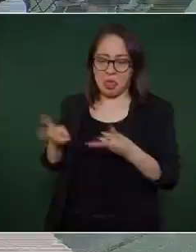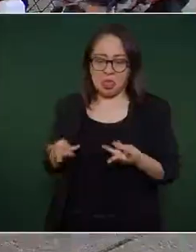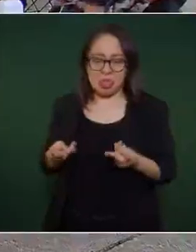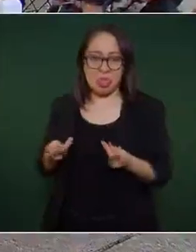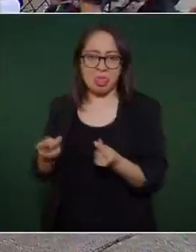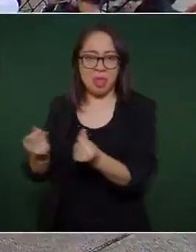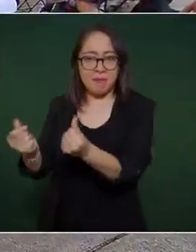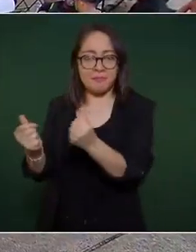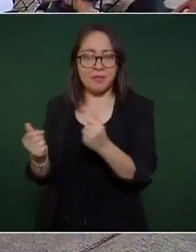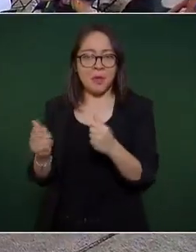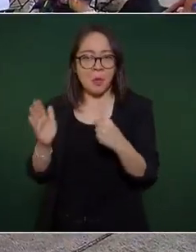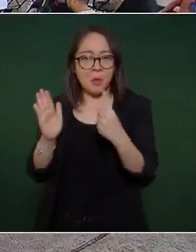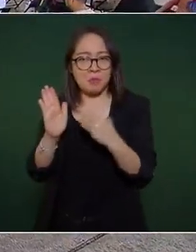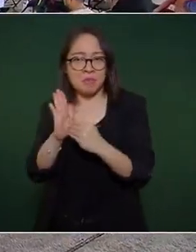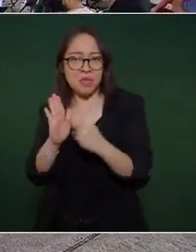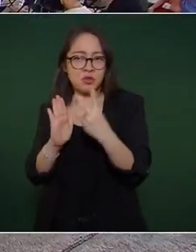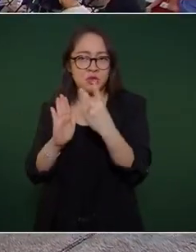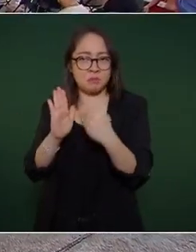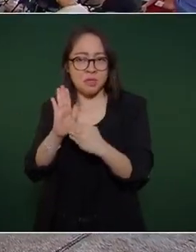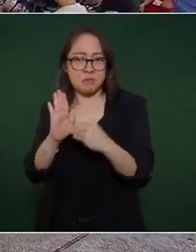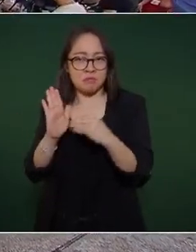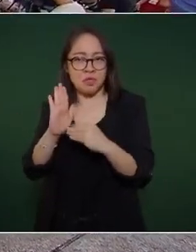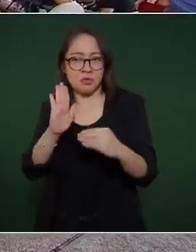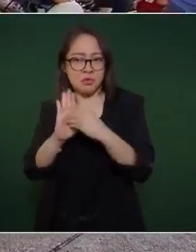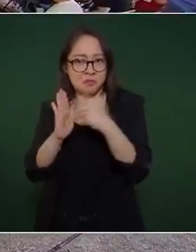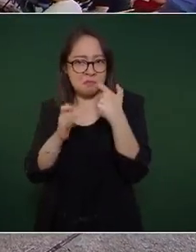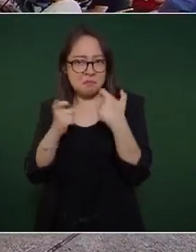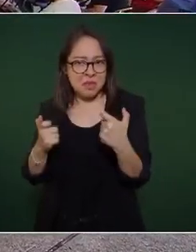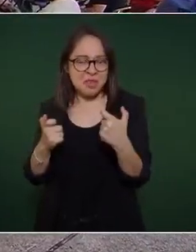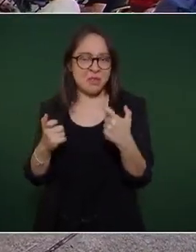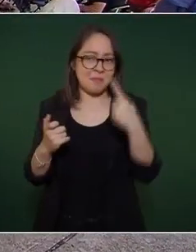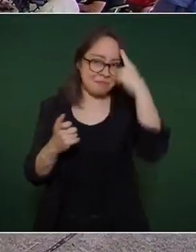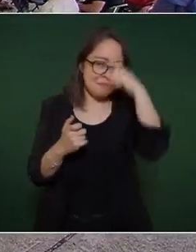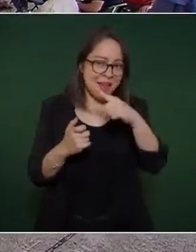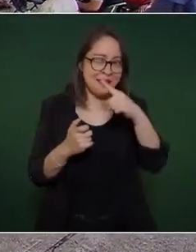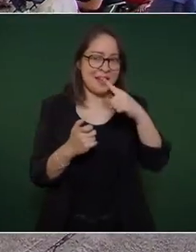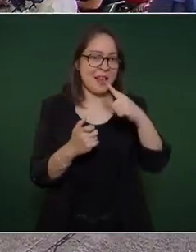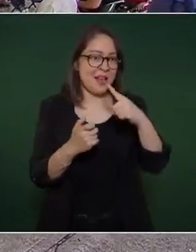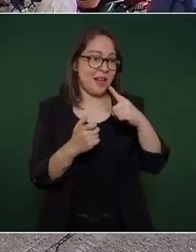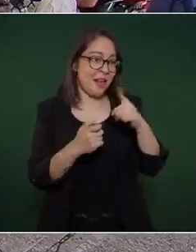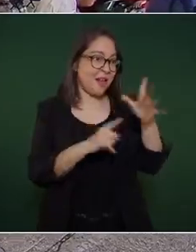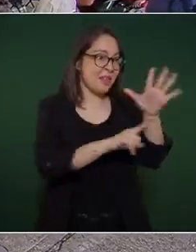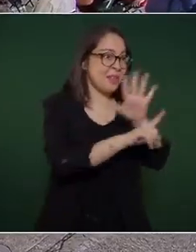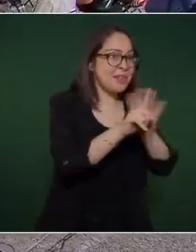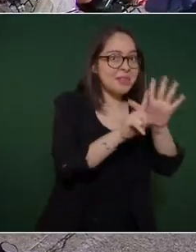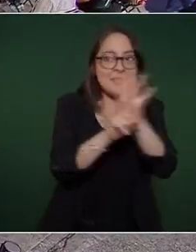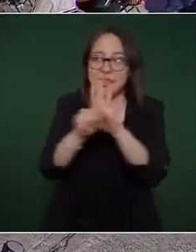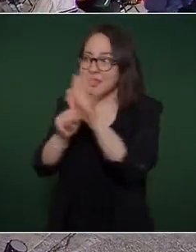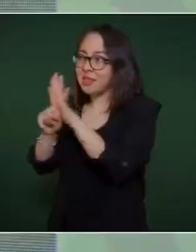la guerra sucia de manera descarada y vil,